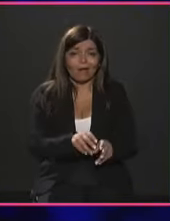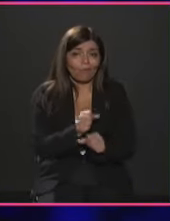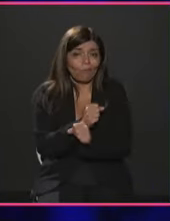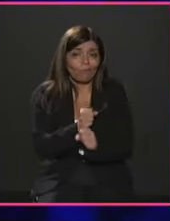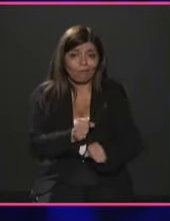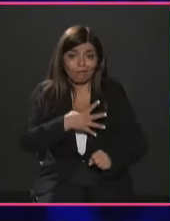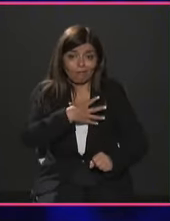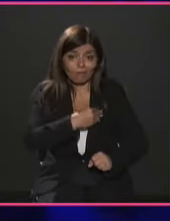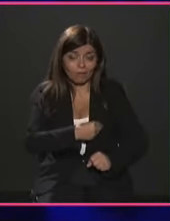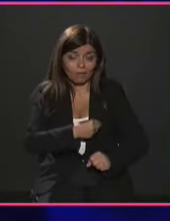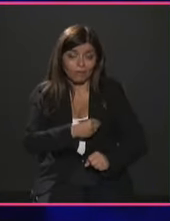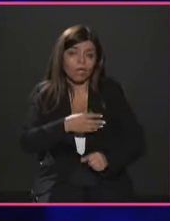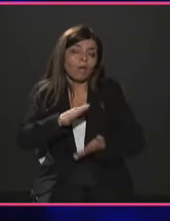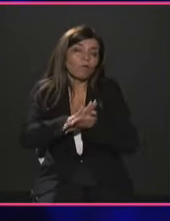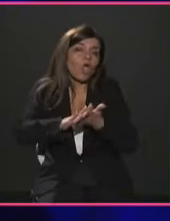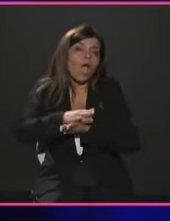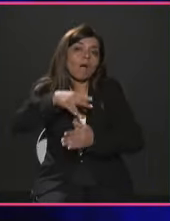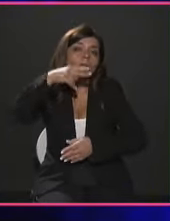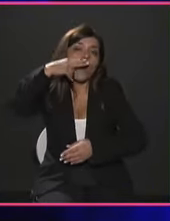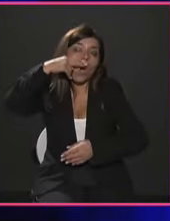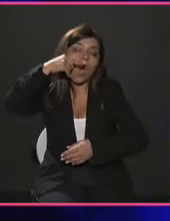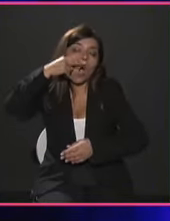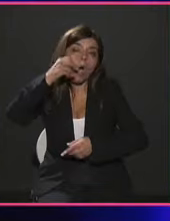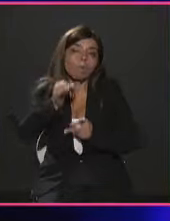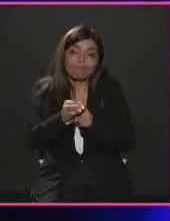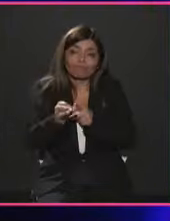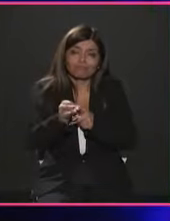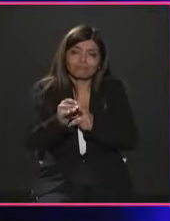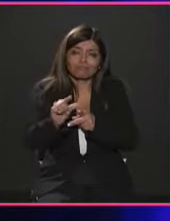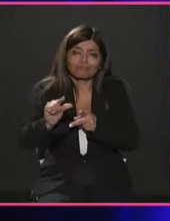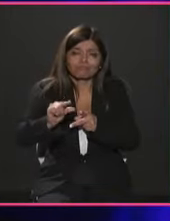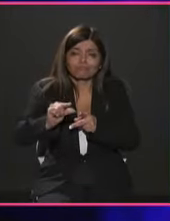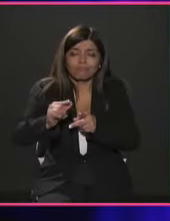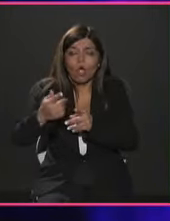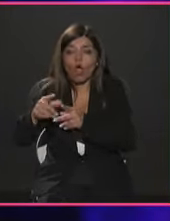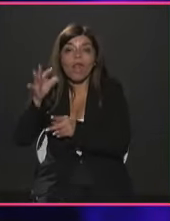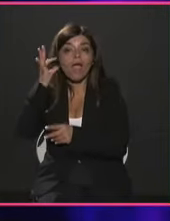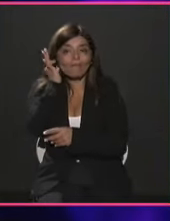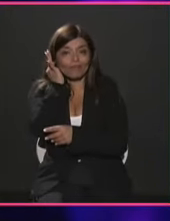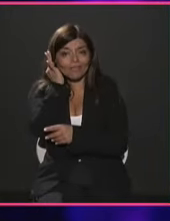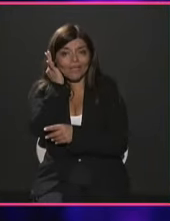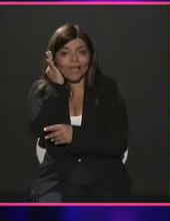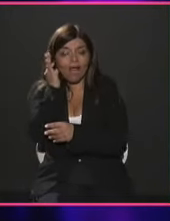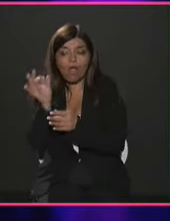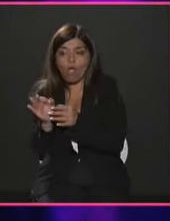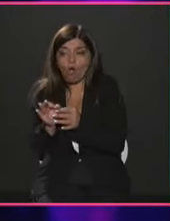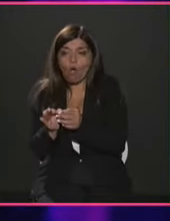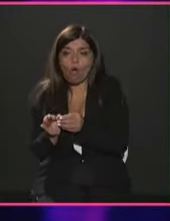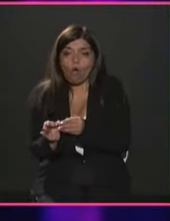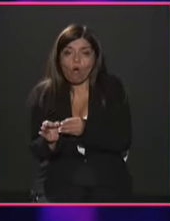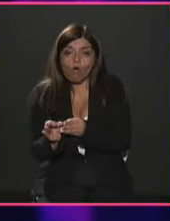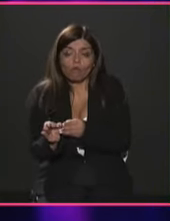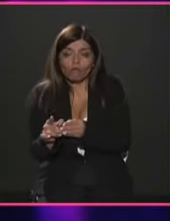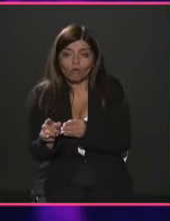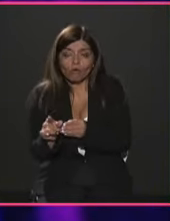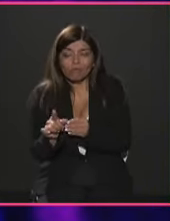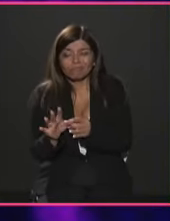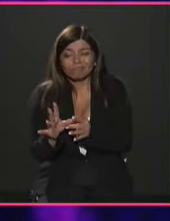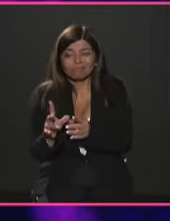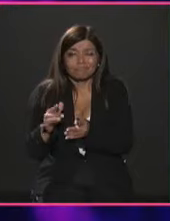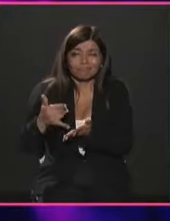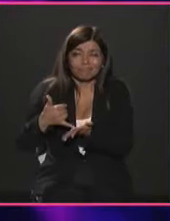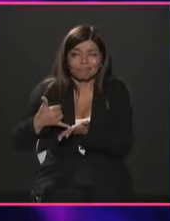porque el hombre no tiene buena esperia porque la mujer no tiene óvulos o los tiene Pero